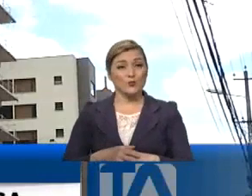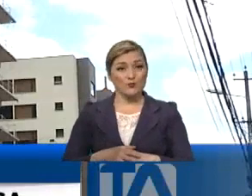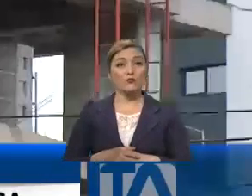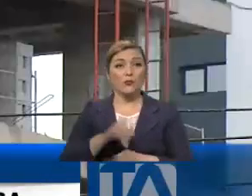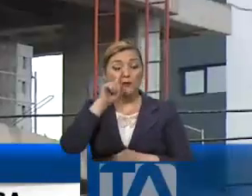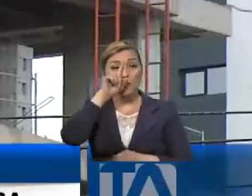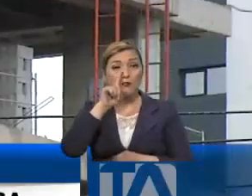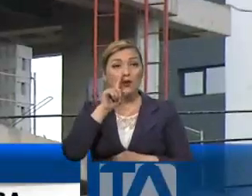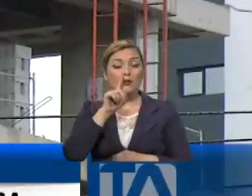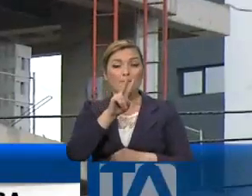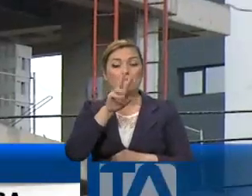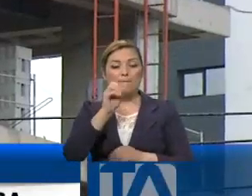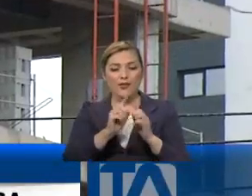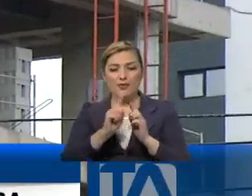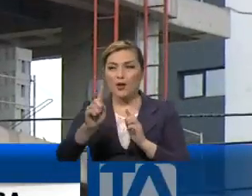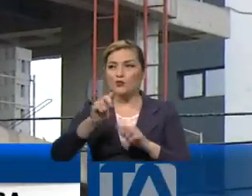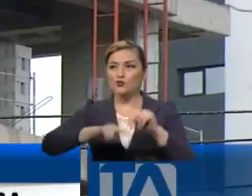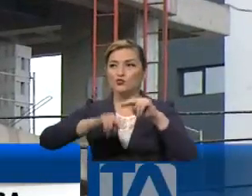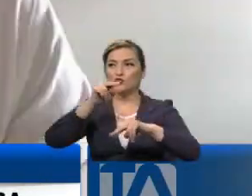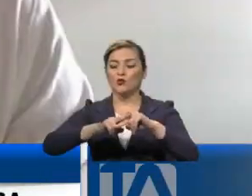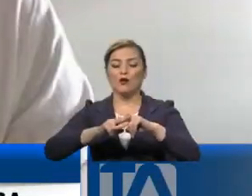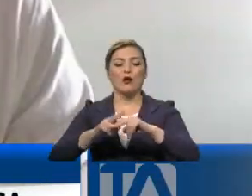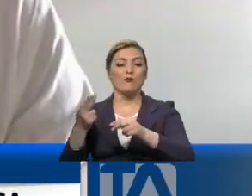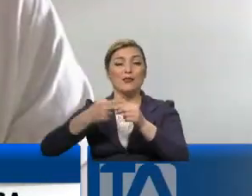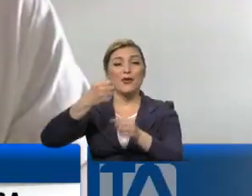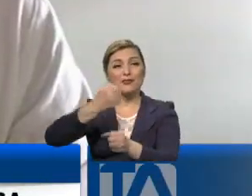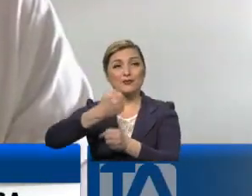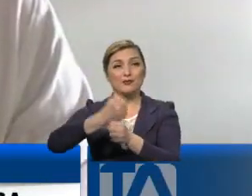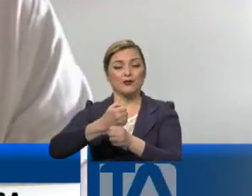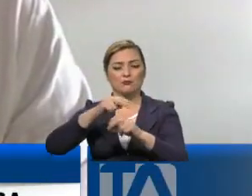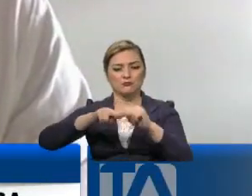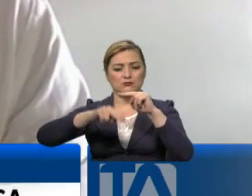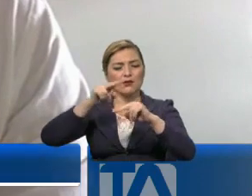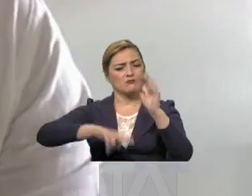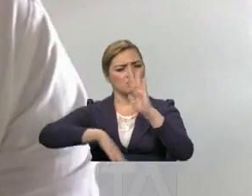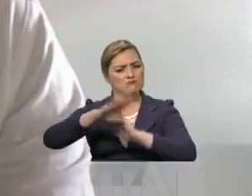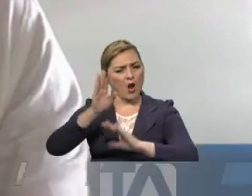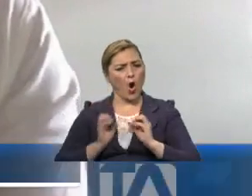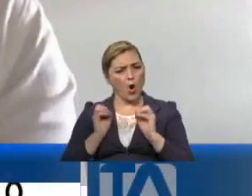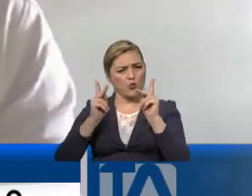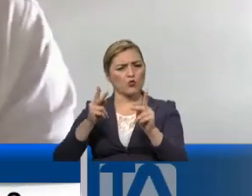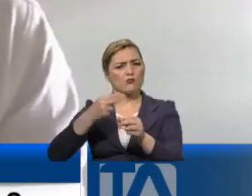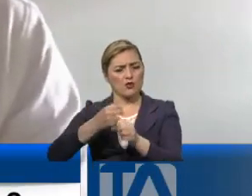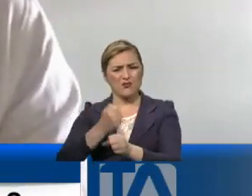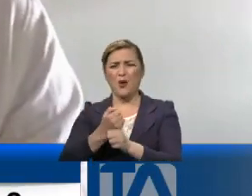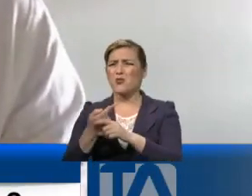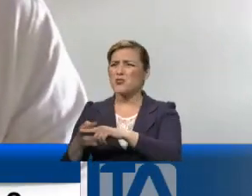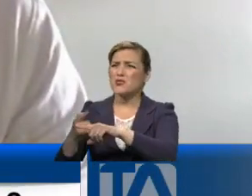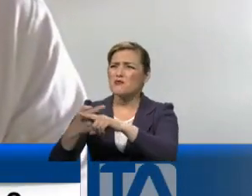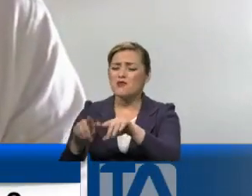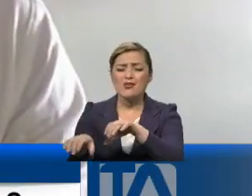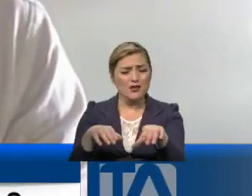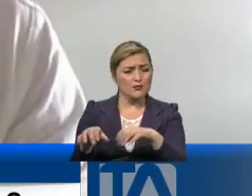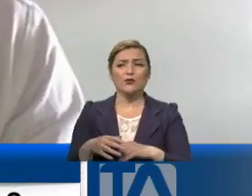un empleo por cada 20 metros cuadrados de construcción. La construcción es uno de los sectores de la